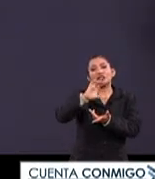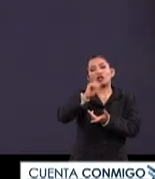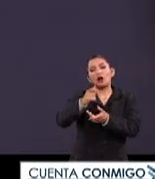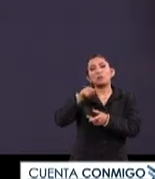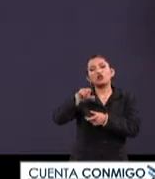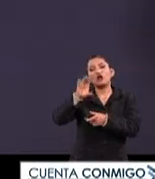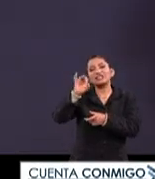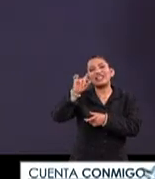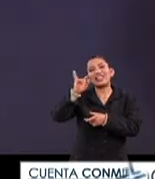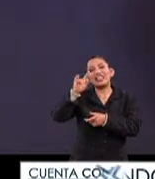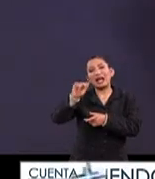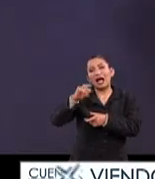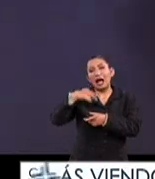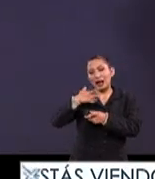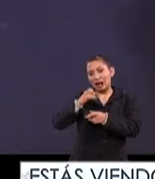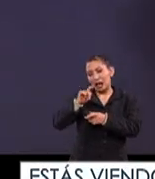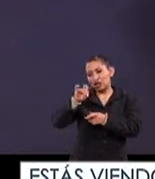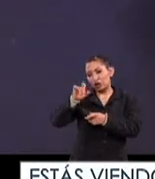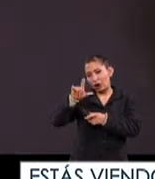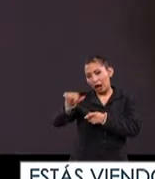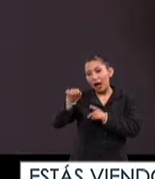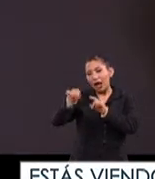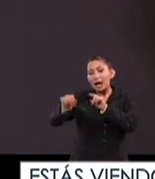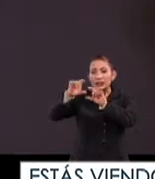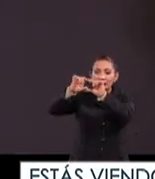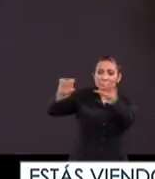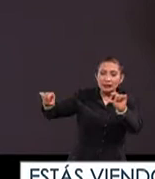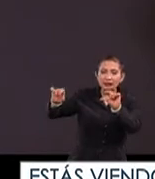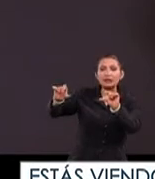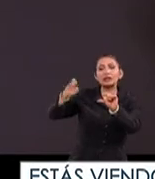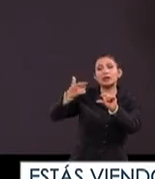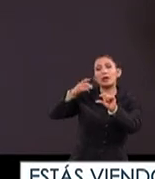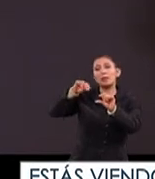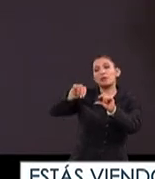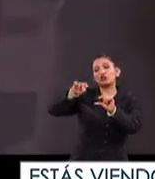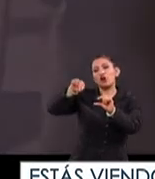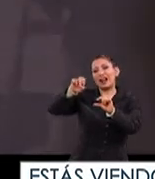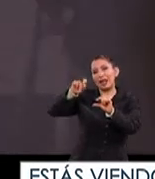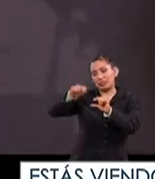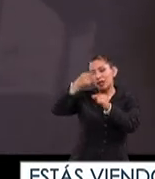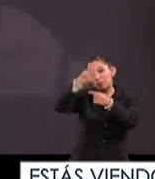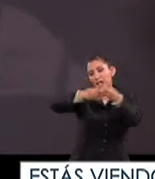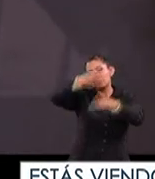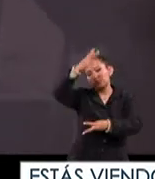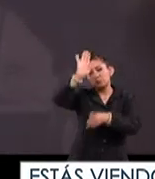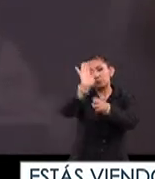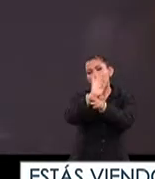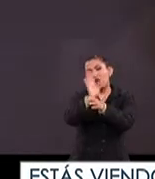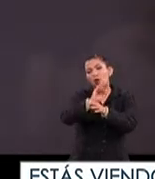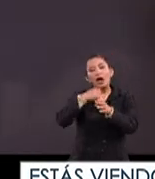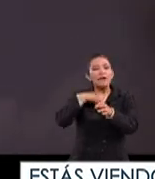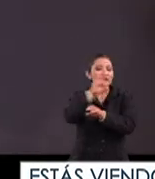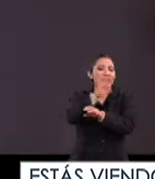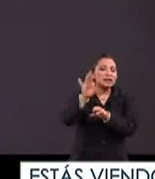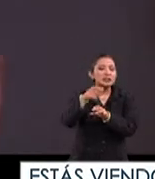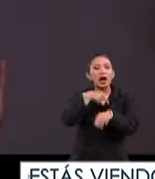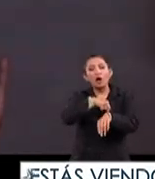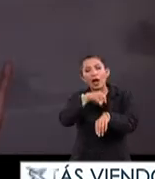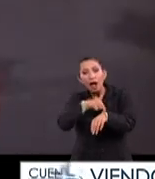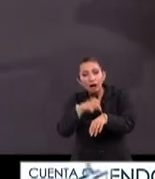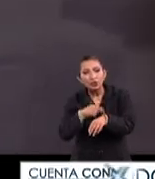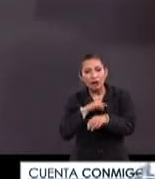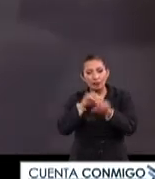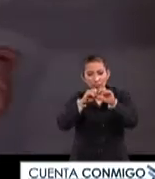alfredhitchcock.cinetecanacional.net. Hay una pestaña del ciclo. Entonces, ahí puedes ver las películas que van a estar, y consultar las fechas. Viene